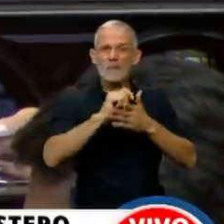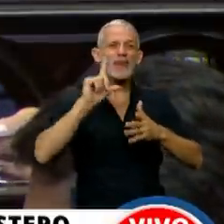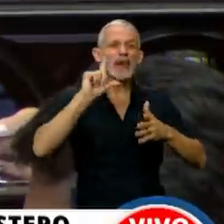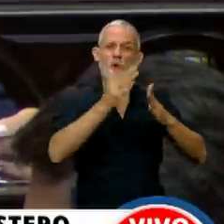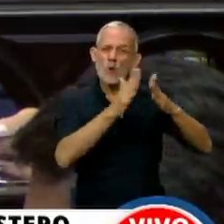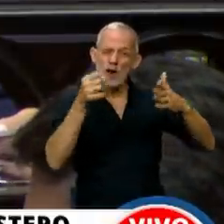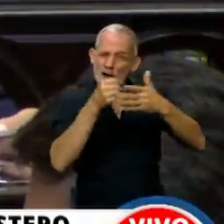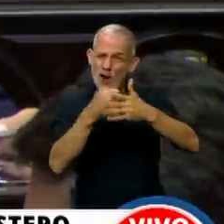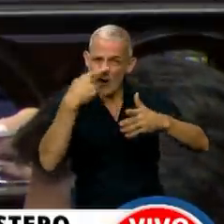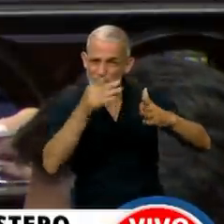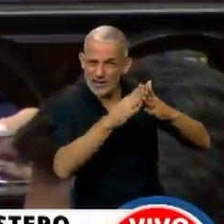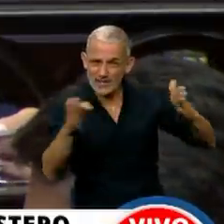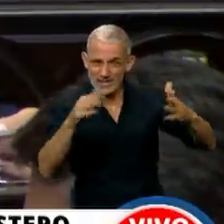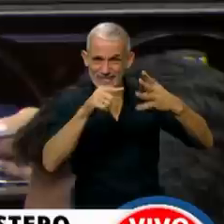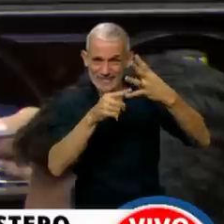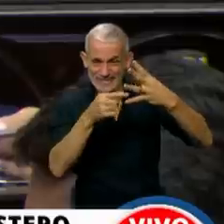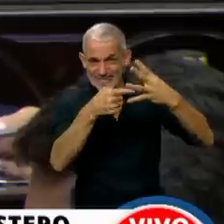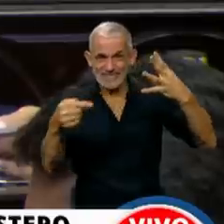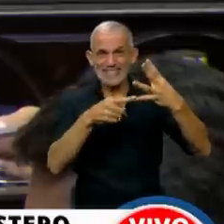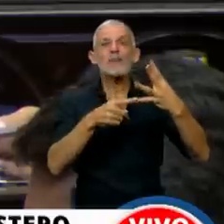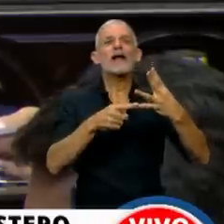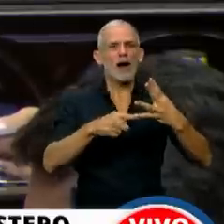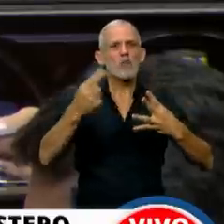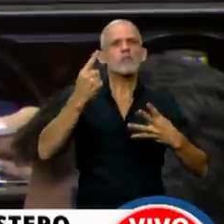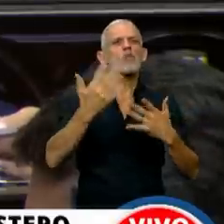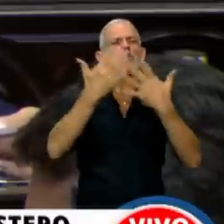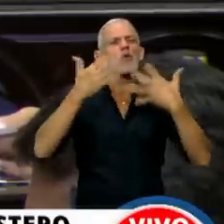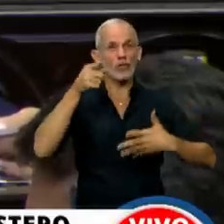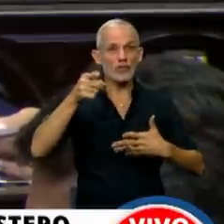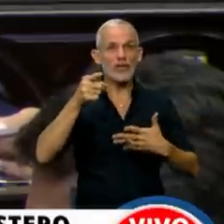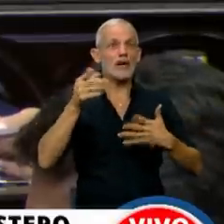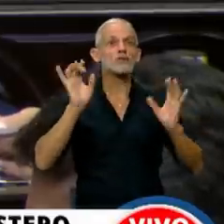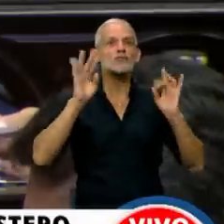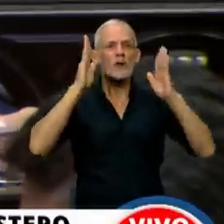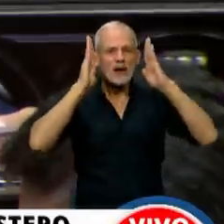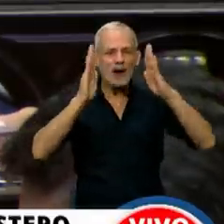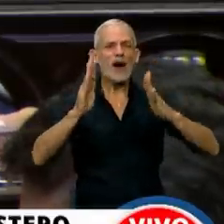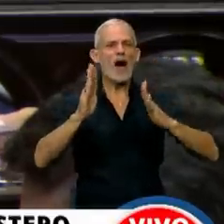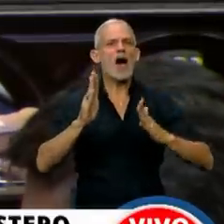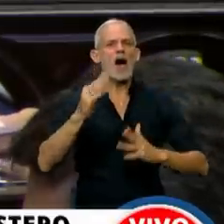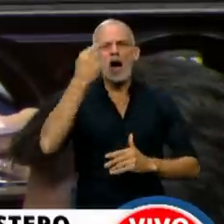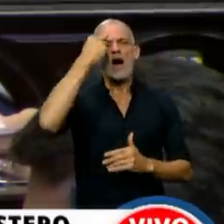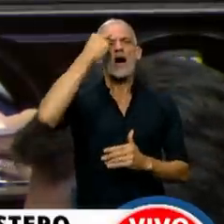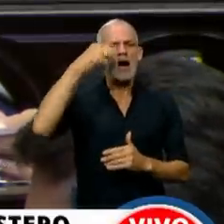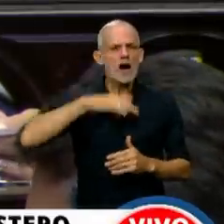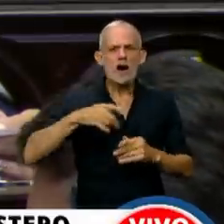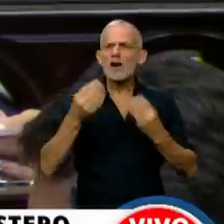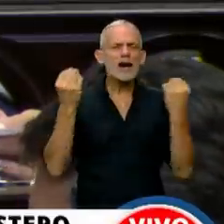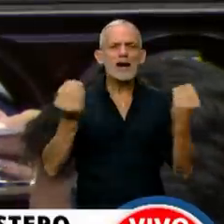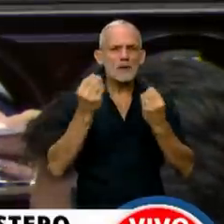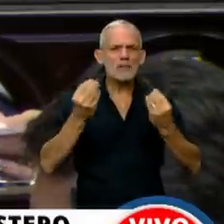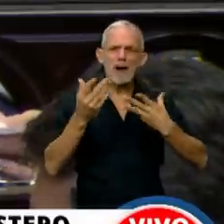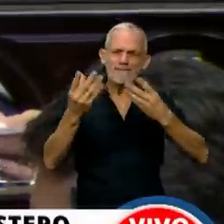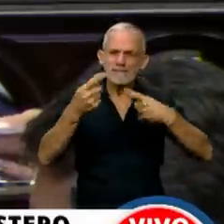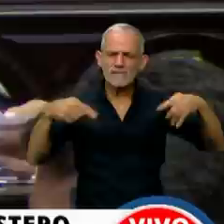de cada año haya una jornada donde se hable donde se concientice qué podemos hacer